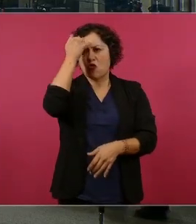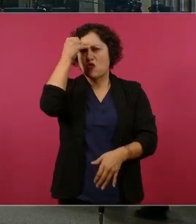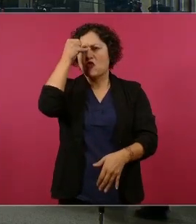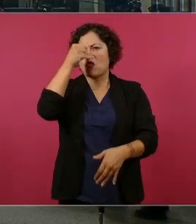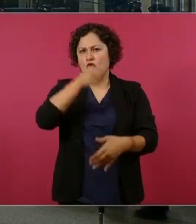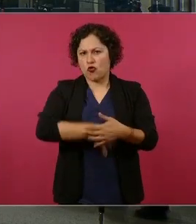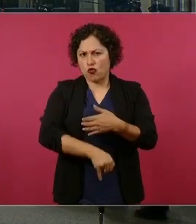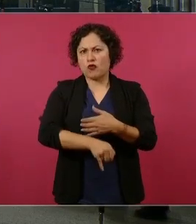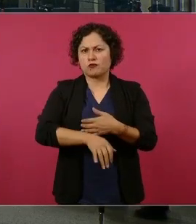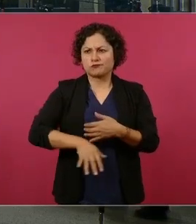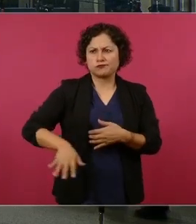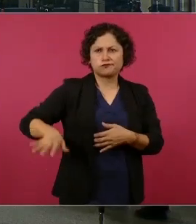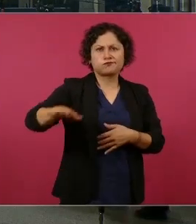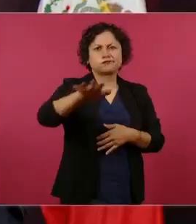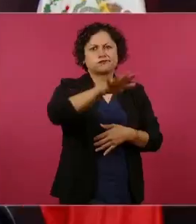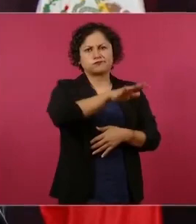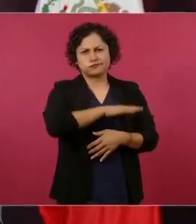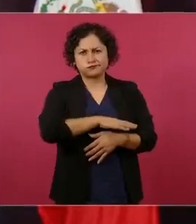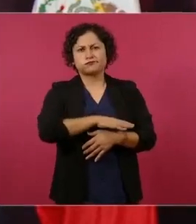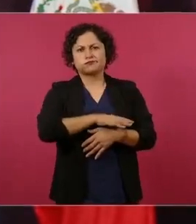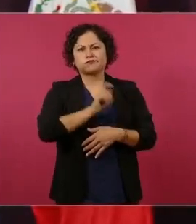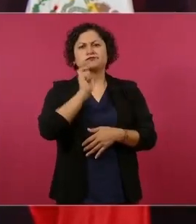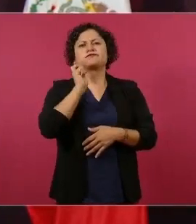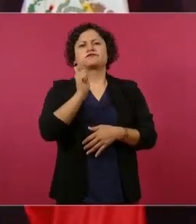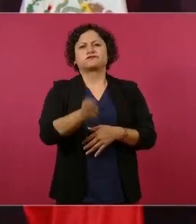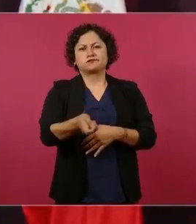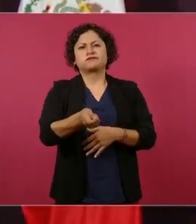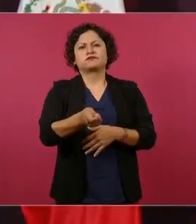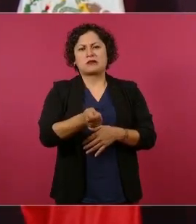sobre producción agropecuaria,